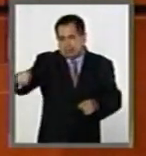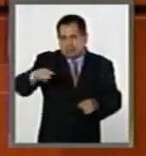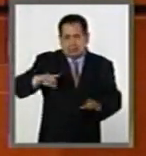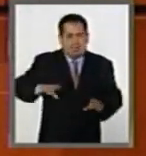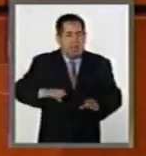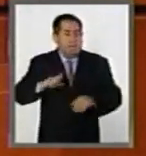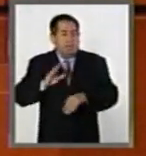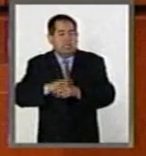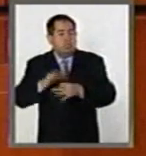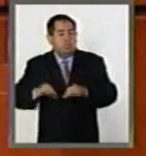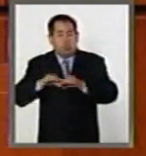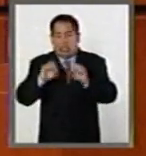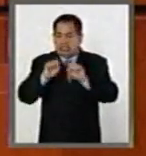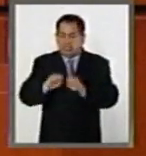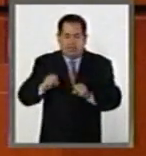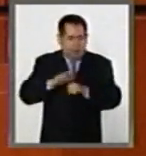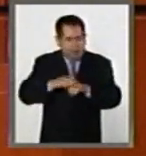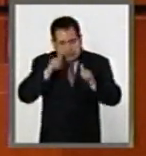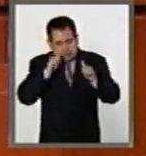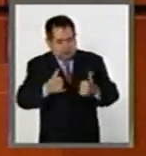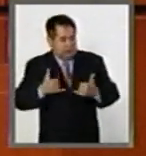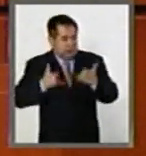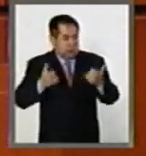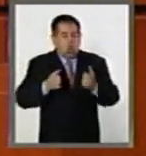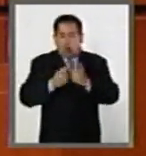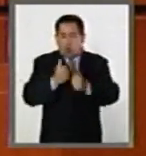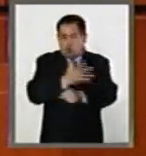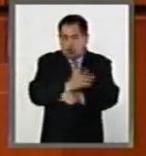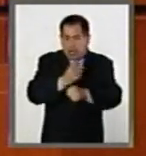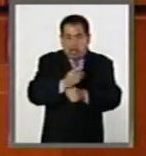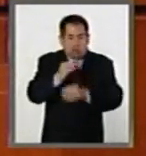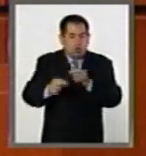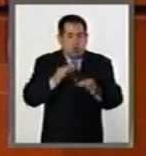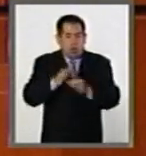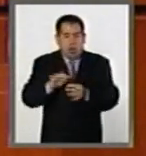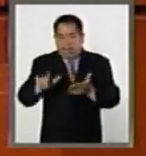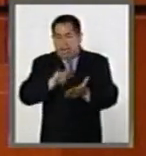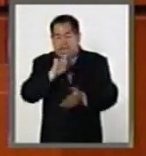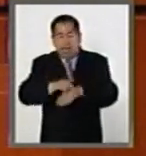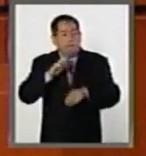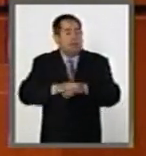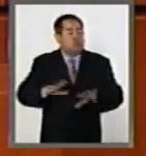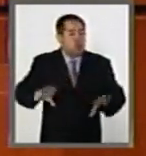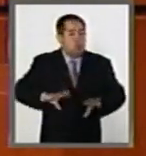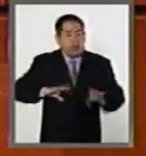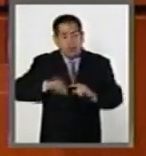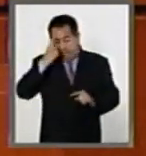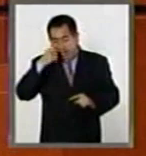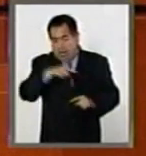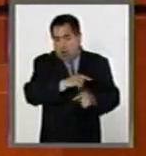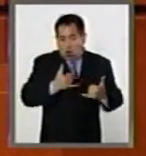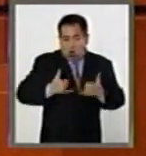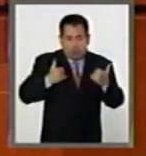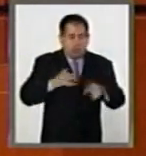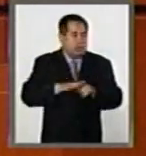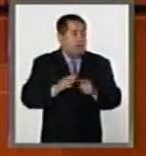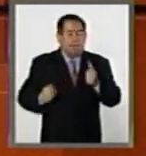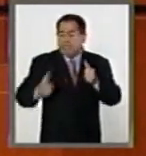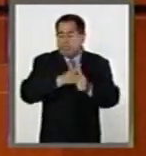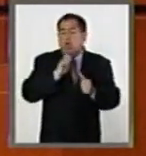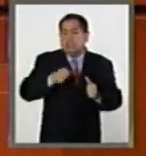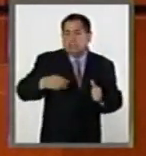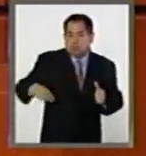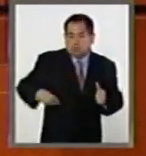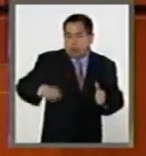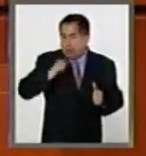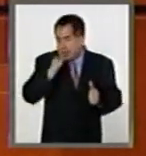características fundamentales del sistema, la legalidad, aplicar la ley más favorable, presunción de inocencia,